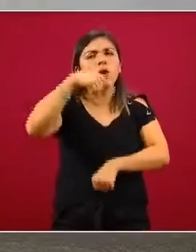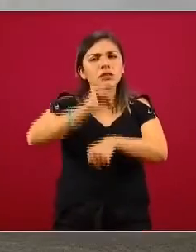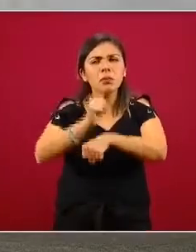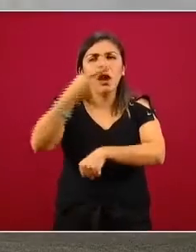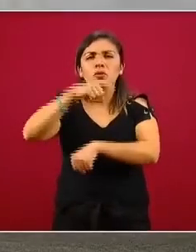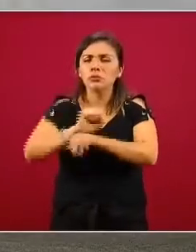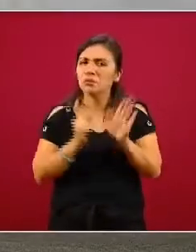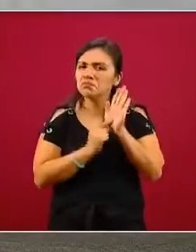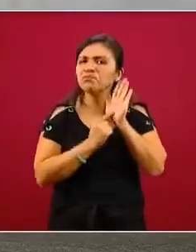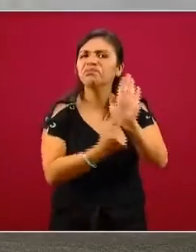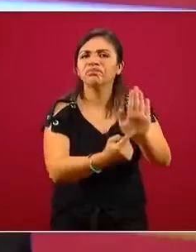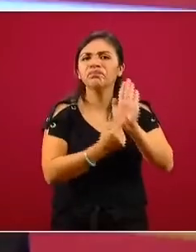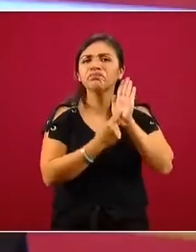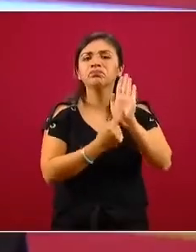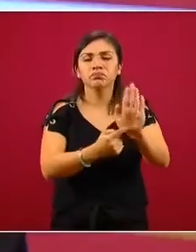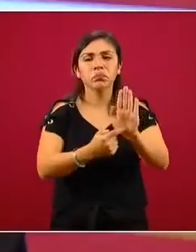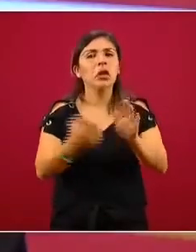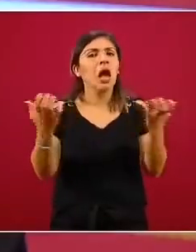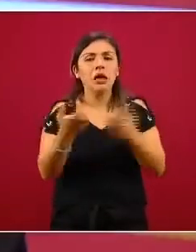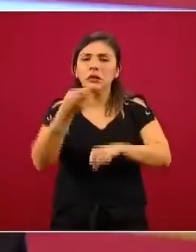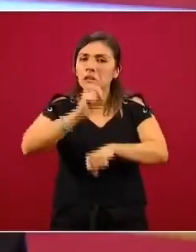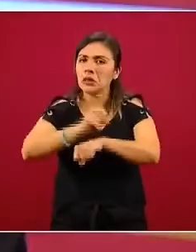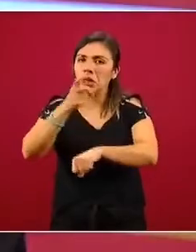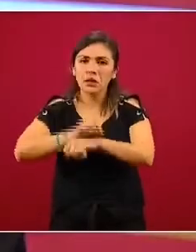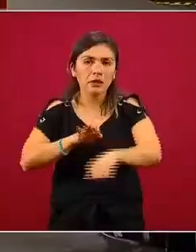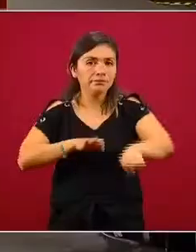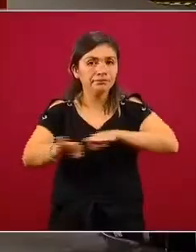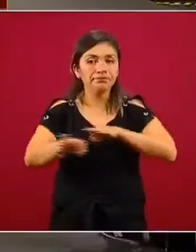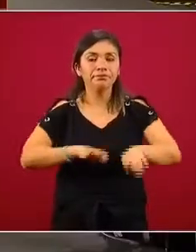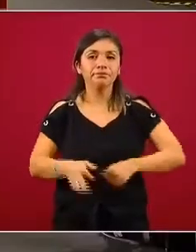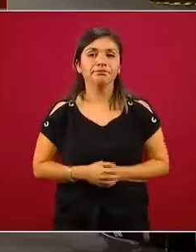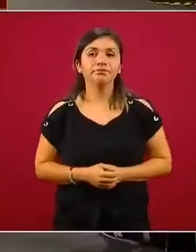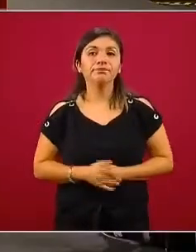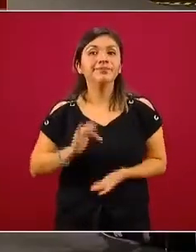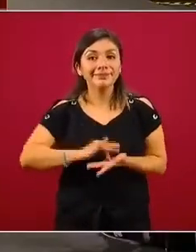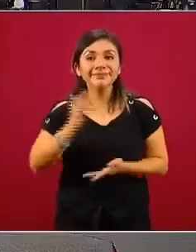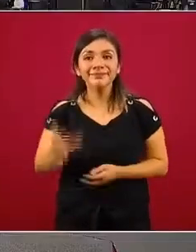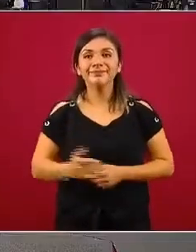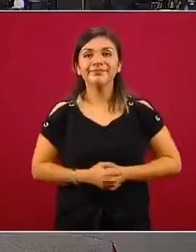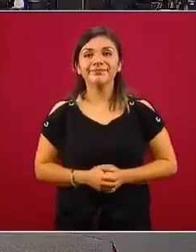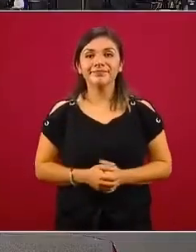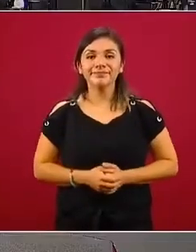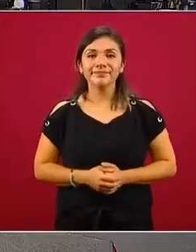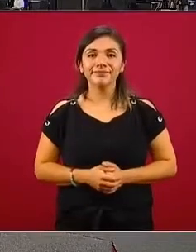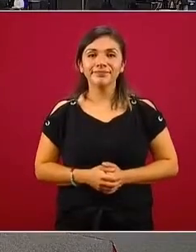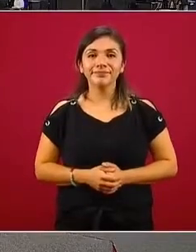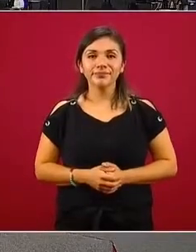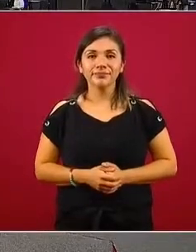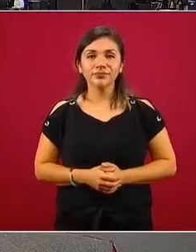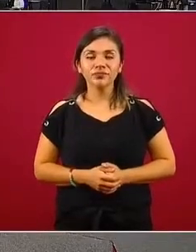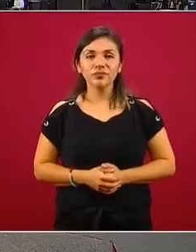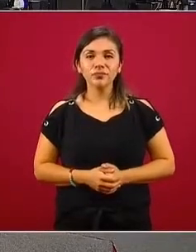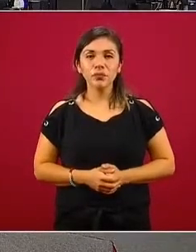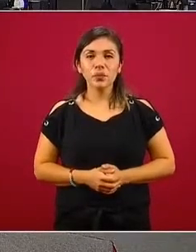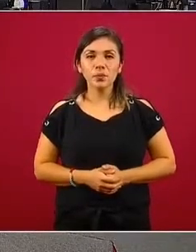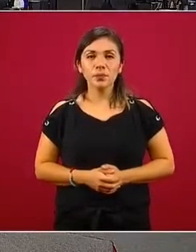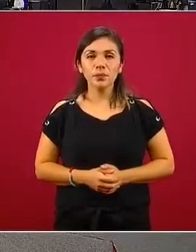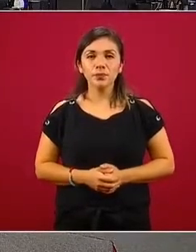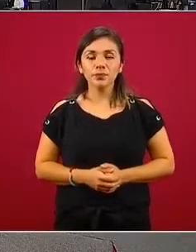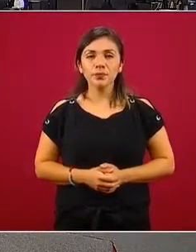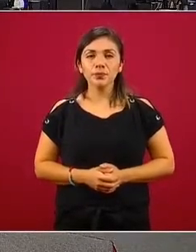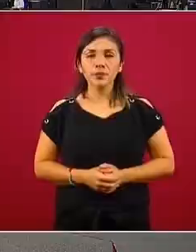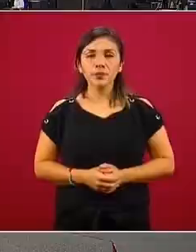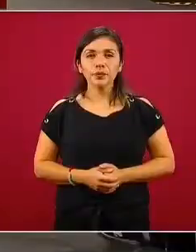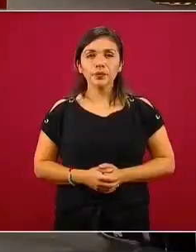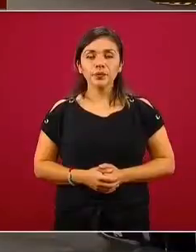semana, pero que lo hacemos todos los días. Muchas gracias. Usted, por favor, y luego Carlos. A ver